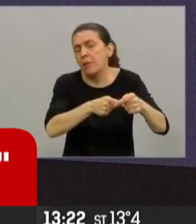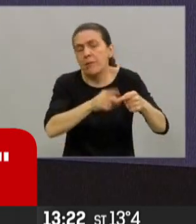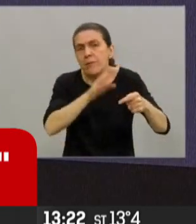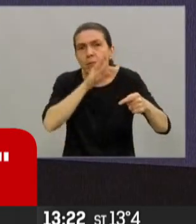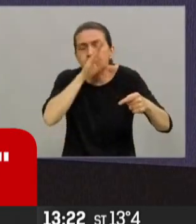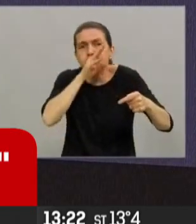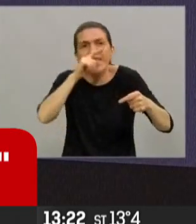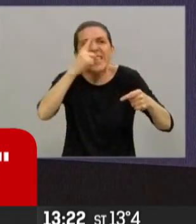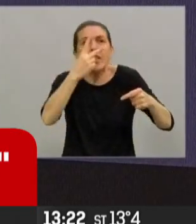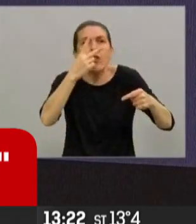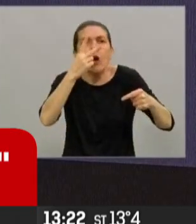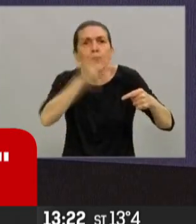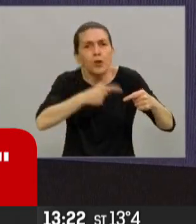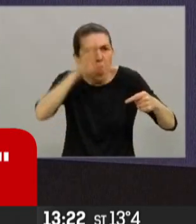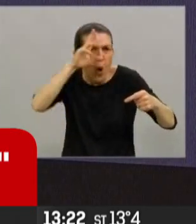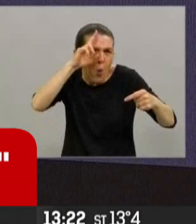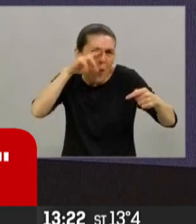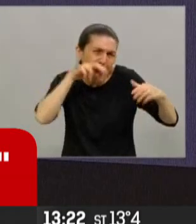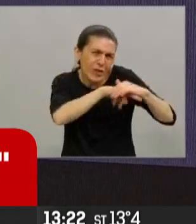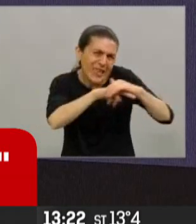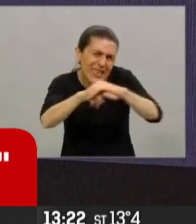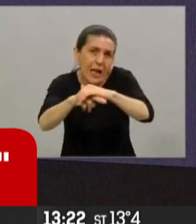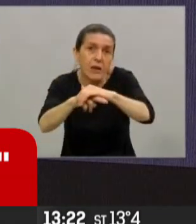mucho más cerca de la saturación.